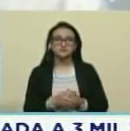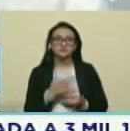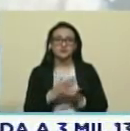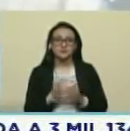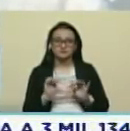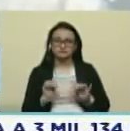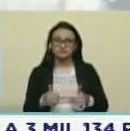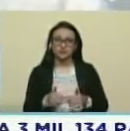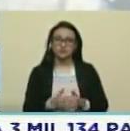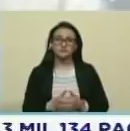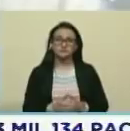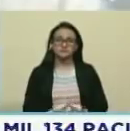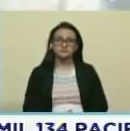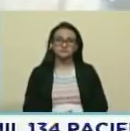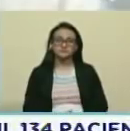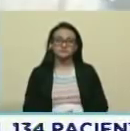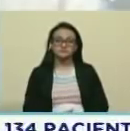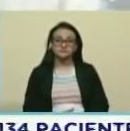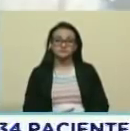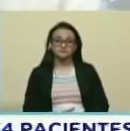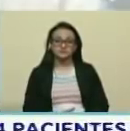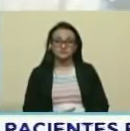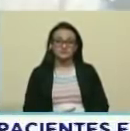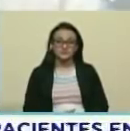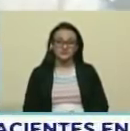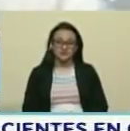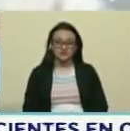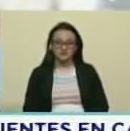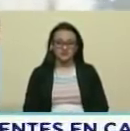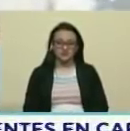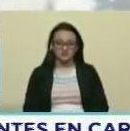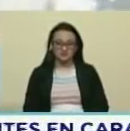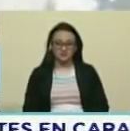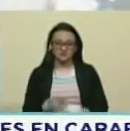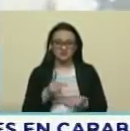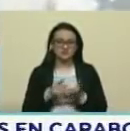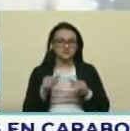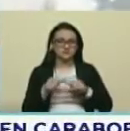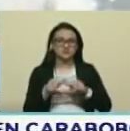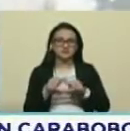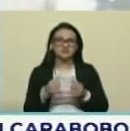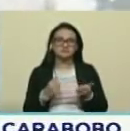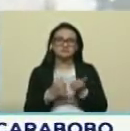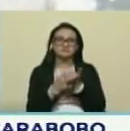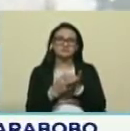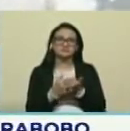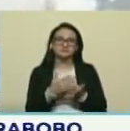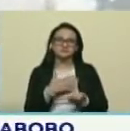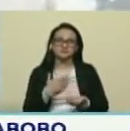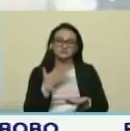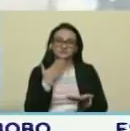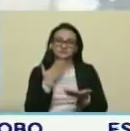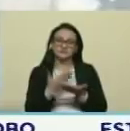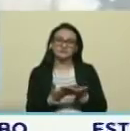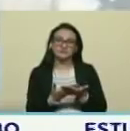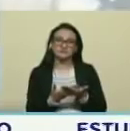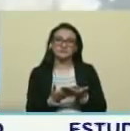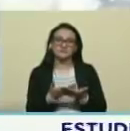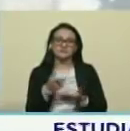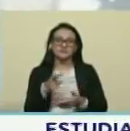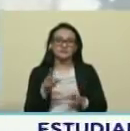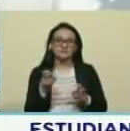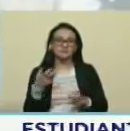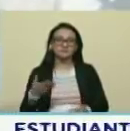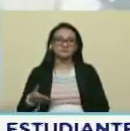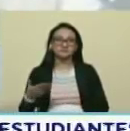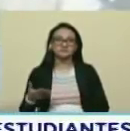comienzo, y están presentes hoy, y seguirán estando presentes, y por eso quiero agradecerle, porque es muy importante.